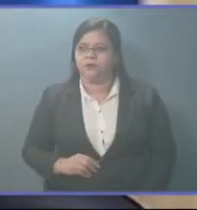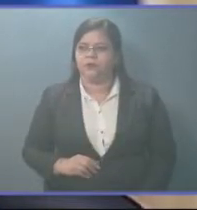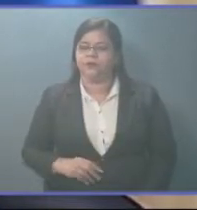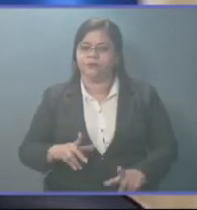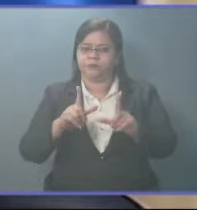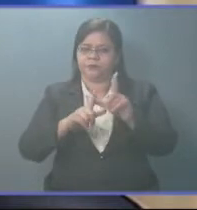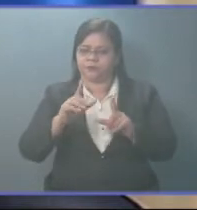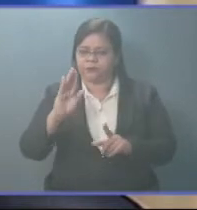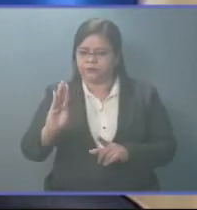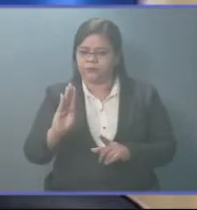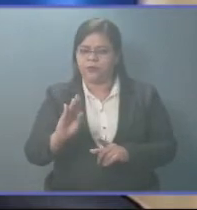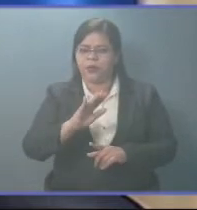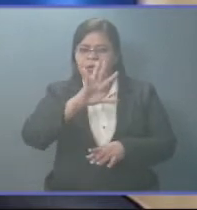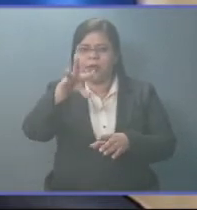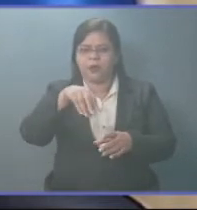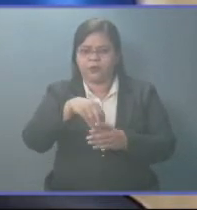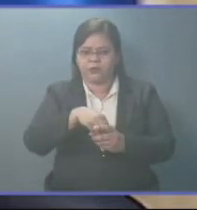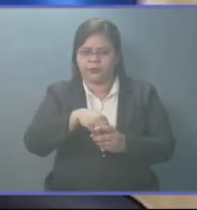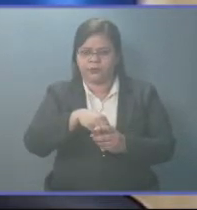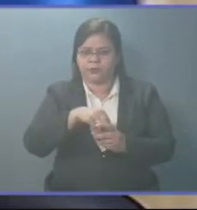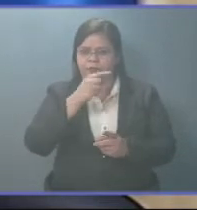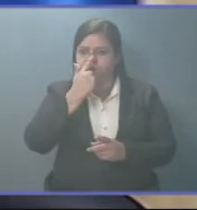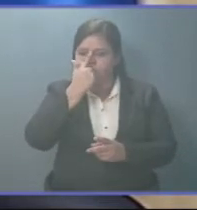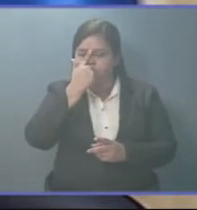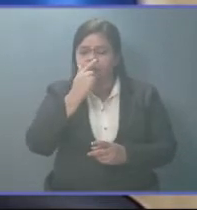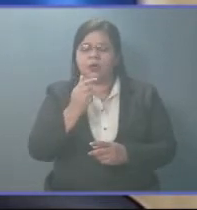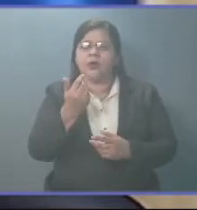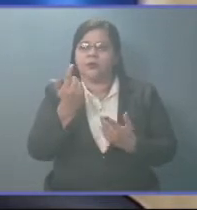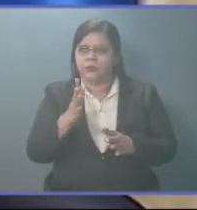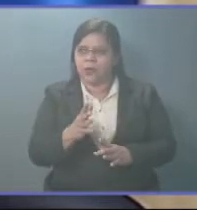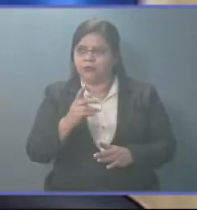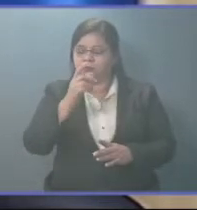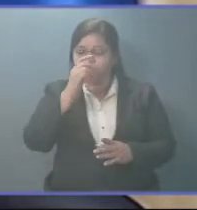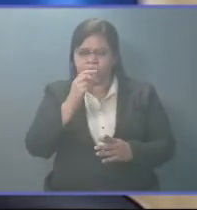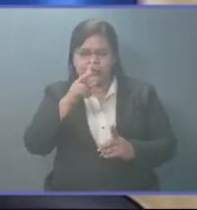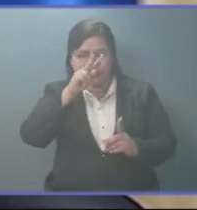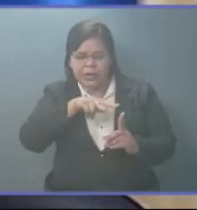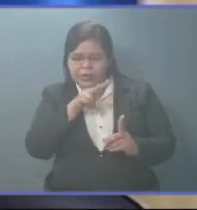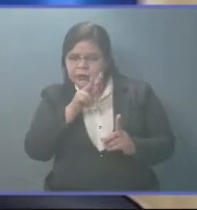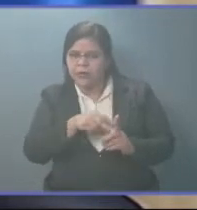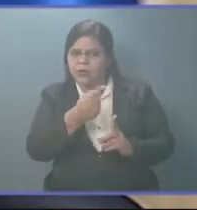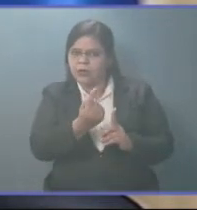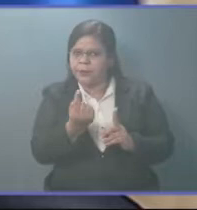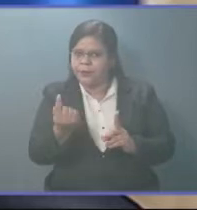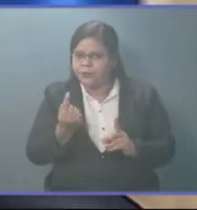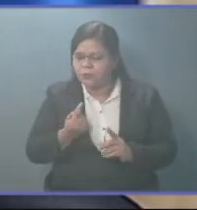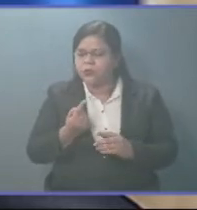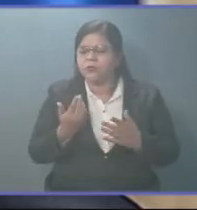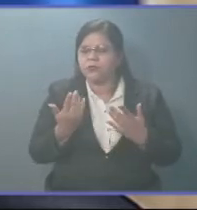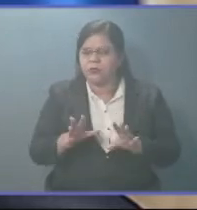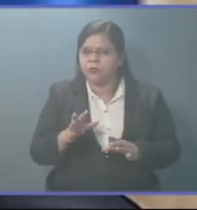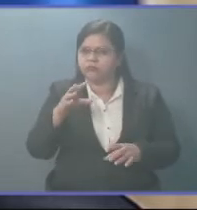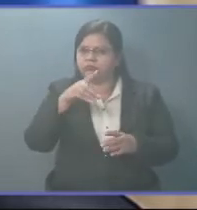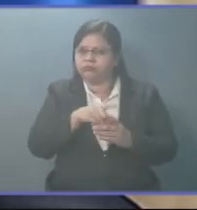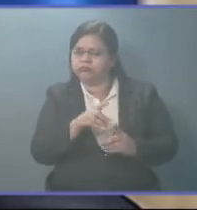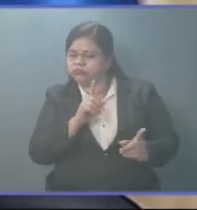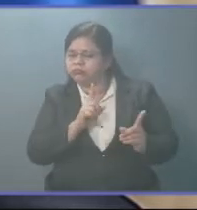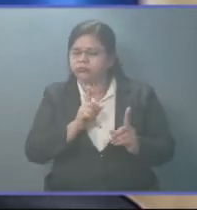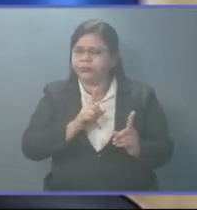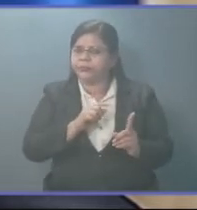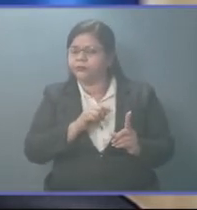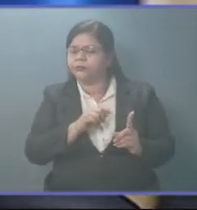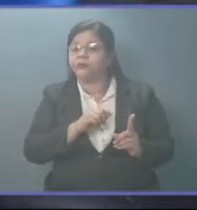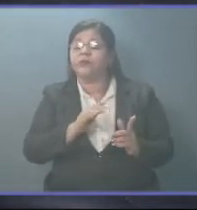B. Inclusión. El reconocimiento de los rasgos característicos de la persona y la afirmación de su condición y especificidad